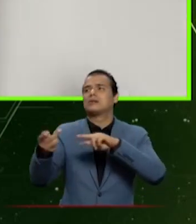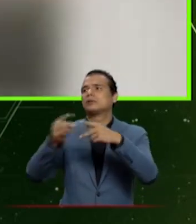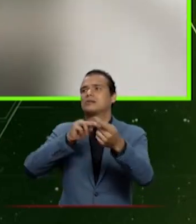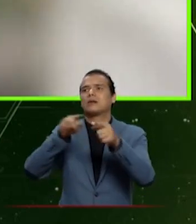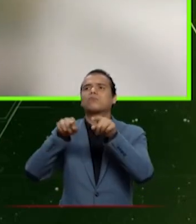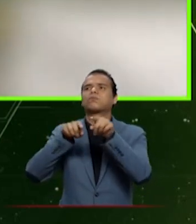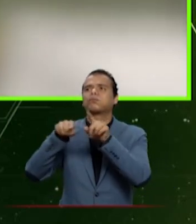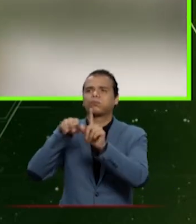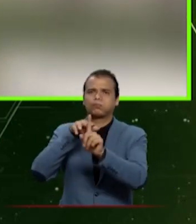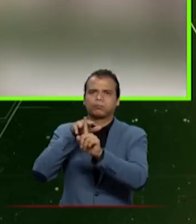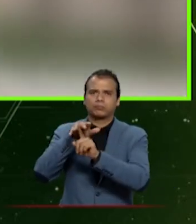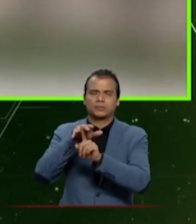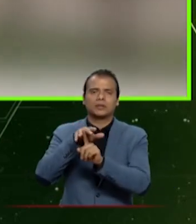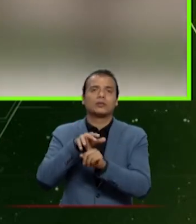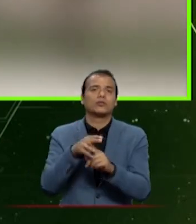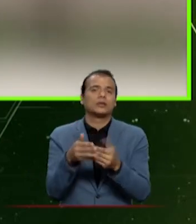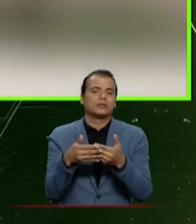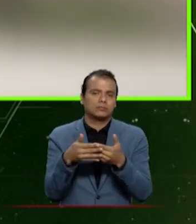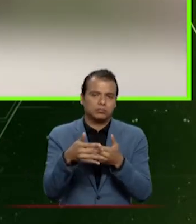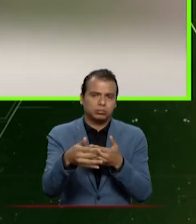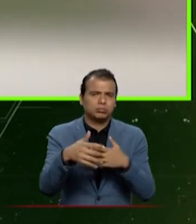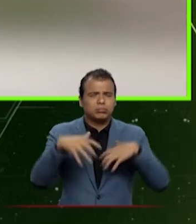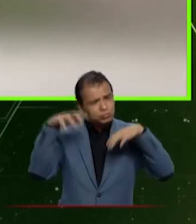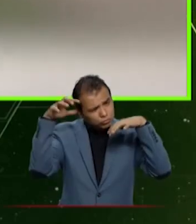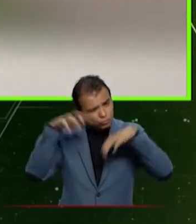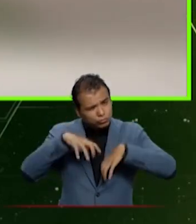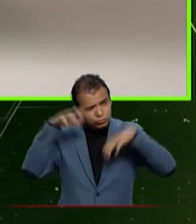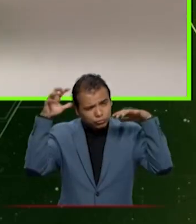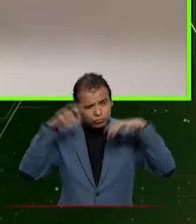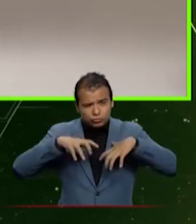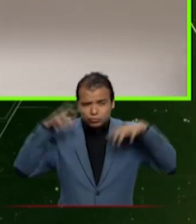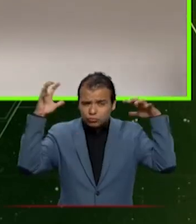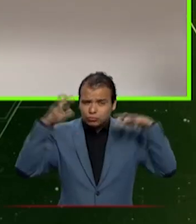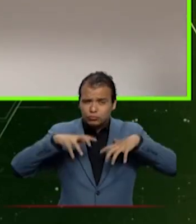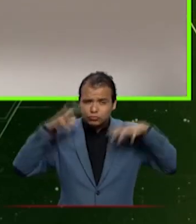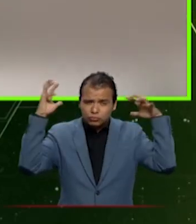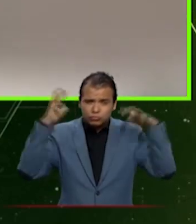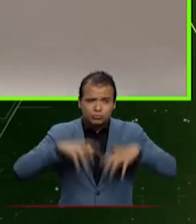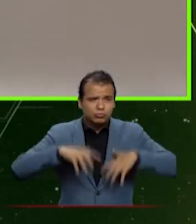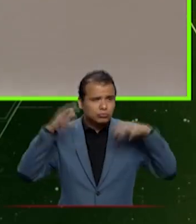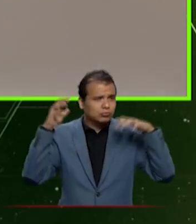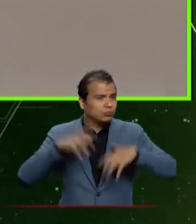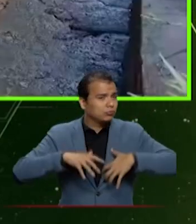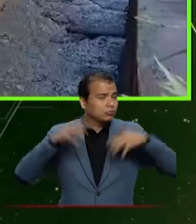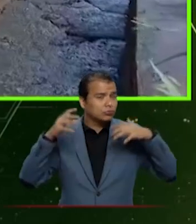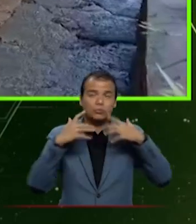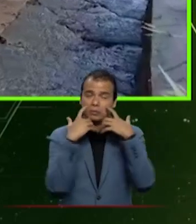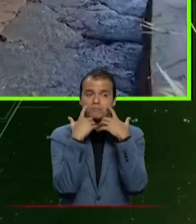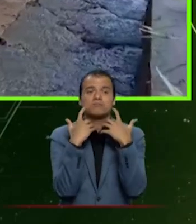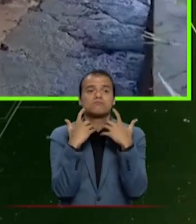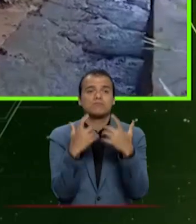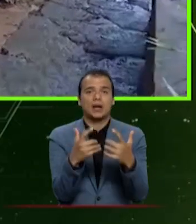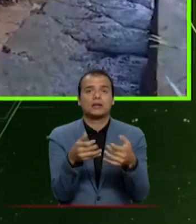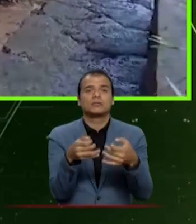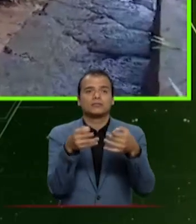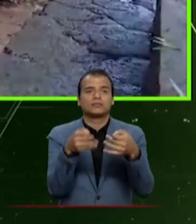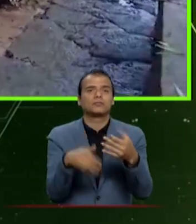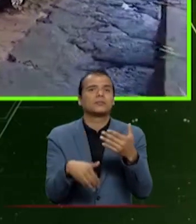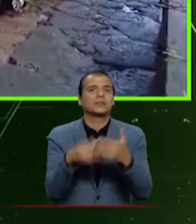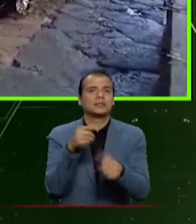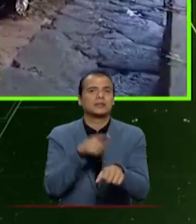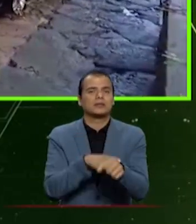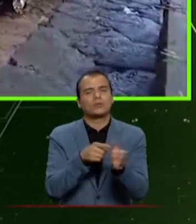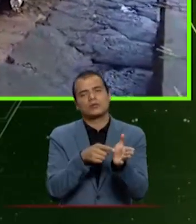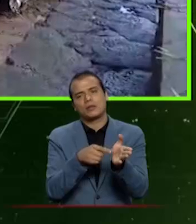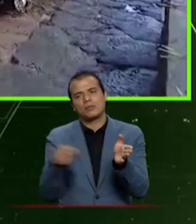meses un exceso de precipitación como ustedes lo mencionaban ahora eh el inicio el fenómeno de la niña con